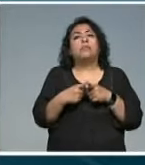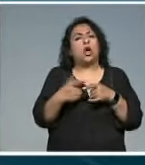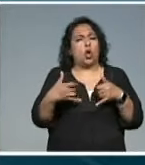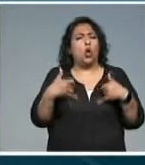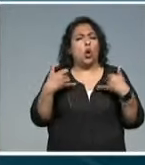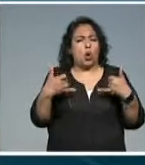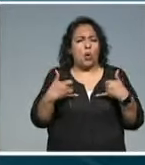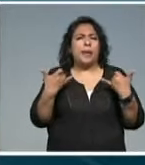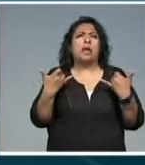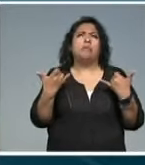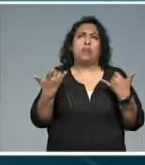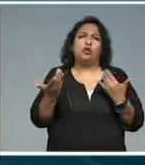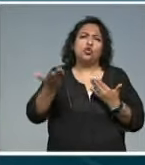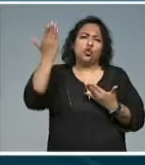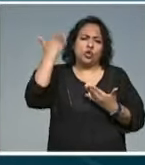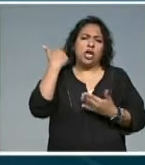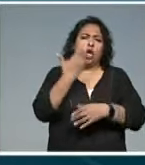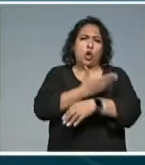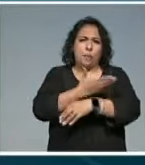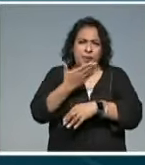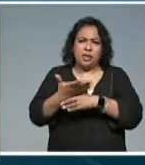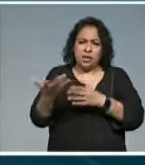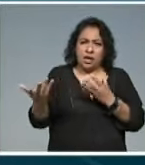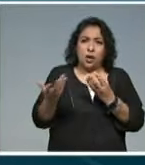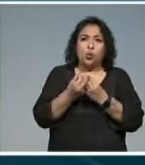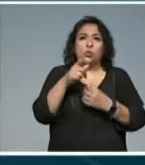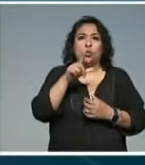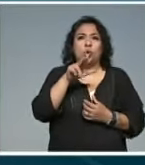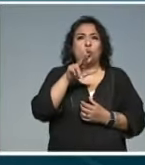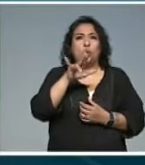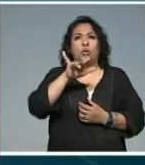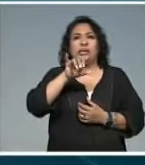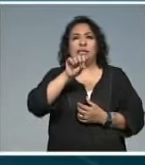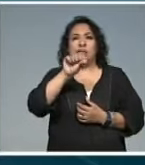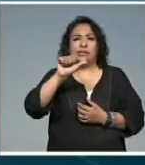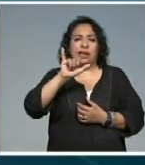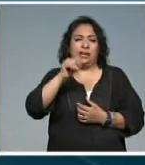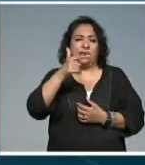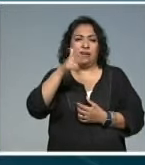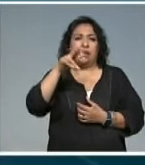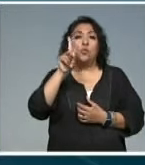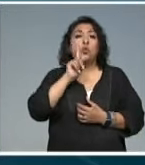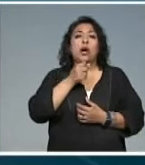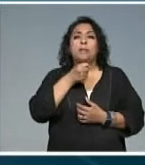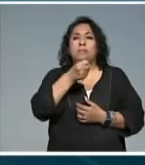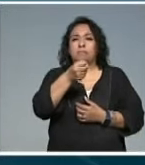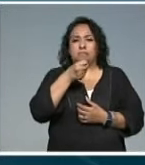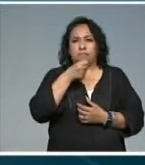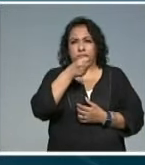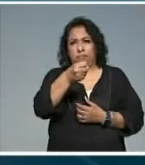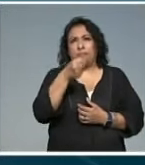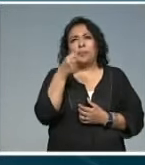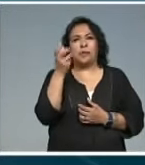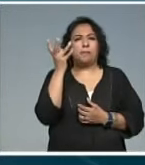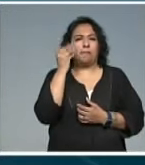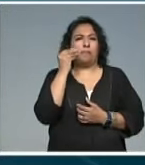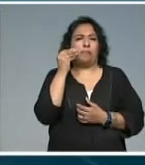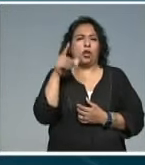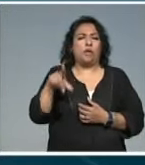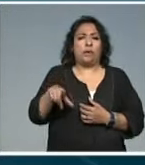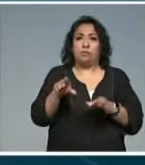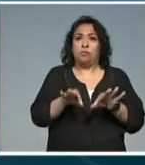muy joven pero vieja compañera de batallas, que es Luisa Iglesias, una locutora de la radio pública